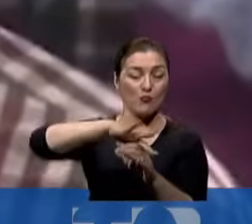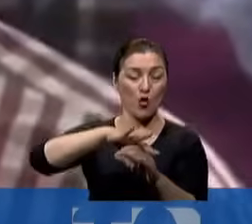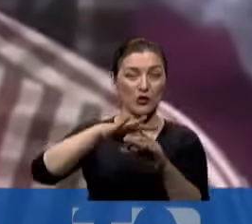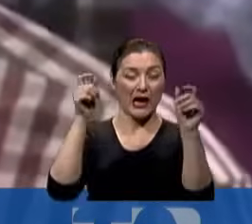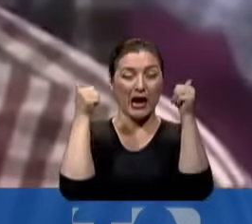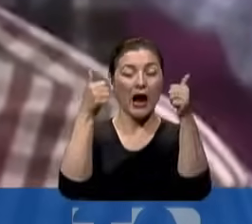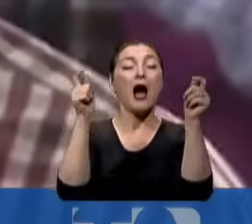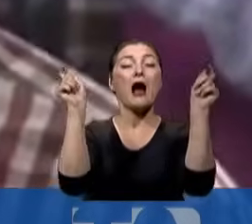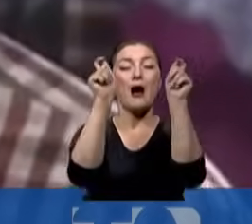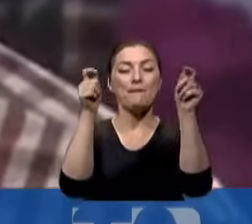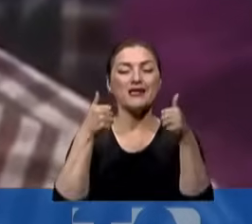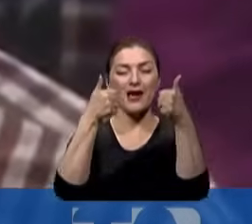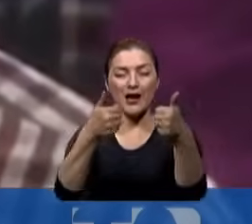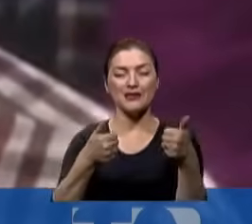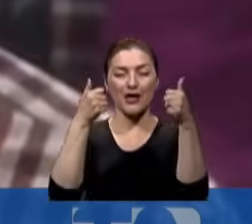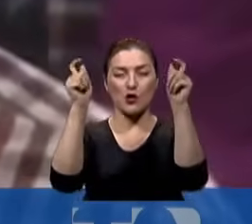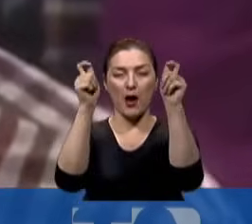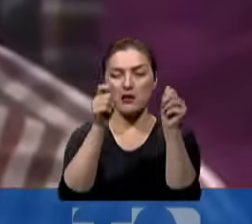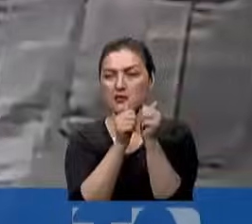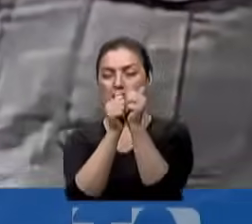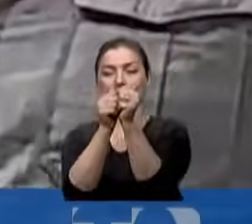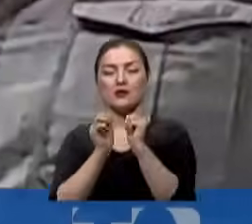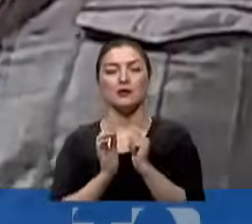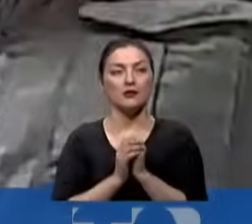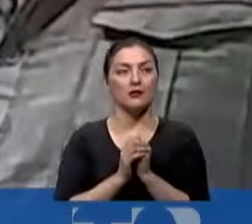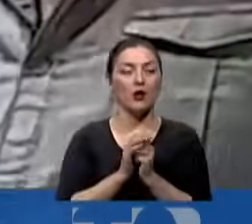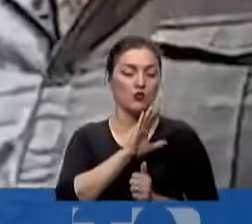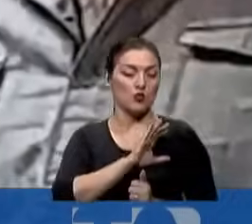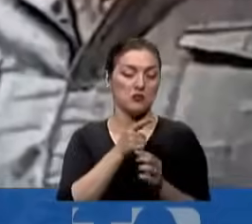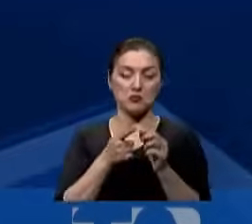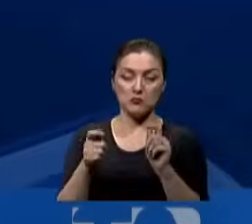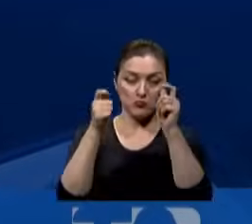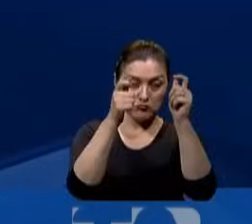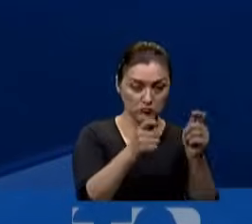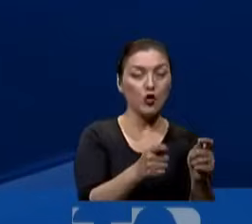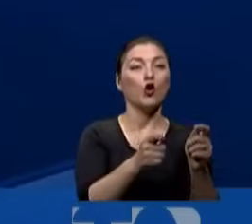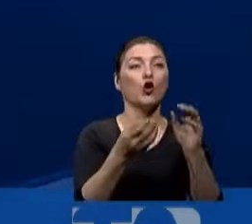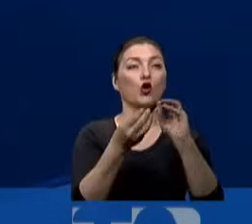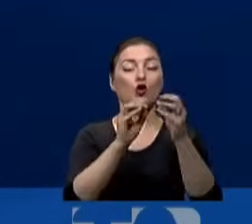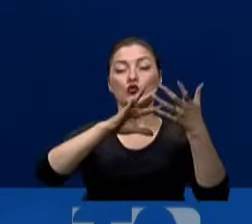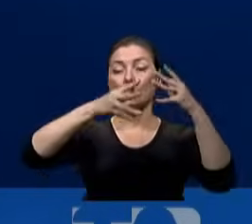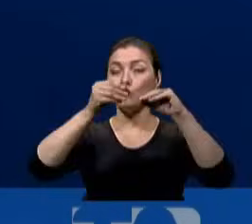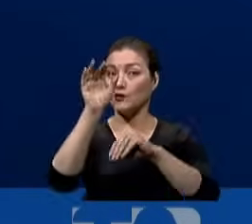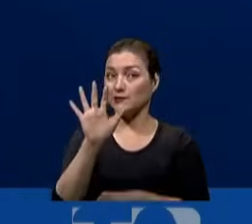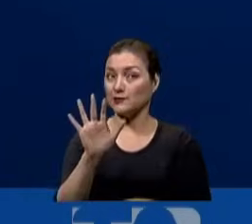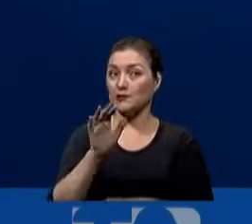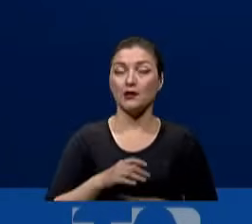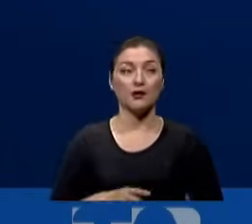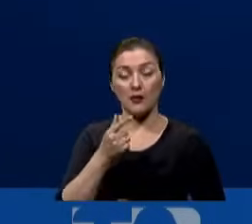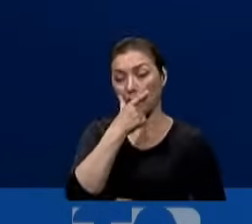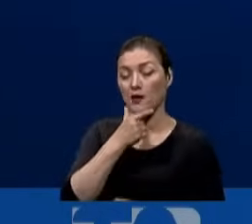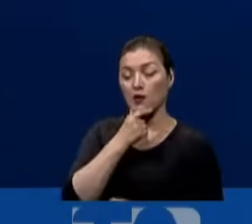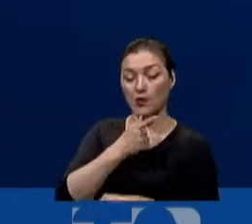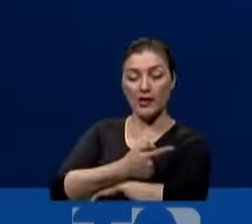las investigaciones, el juez del caso dispuso el peritaje en redes sociales del municipio de Quito y del Movimiento Revolución Ciudadana. Mientras tanto, Muñoz